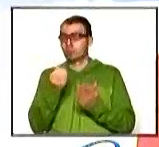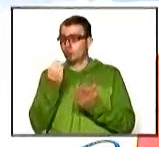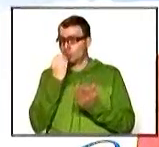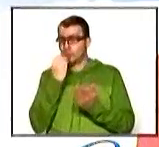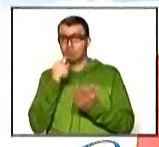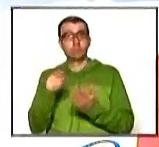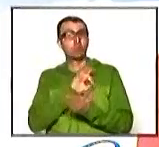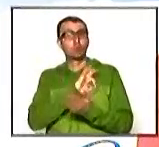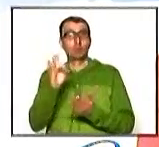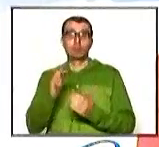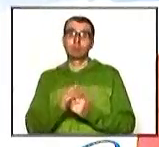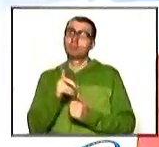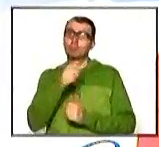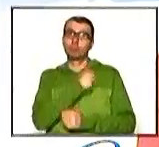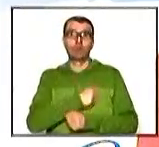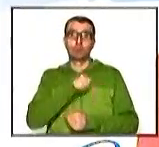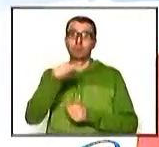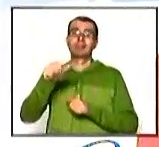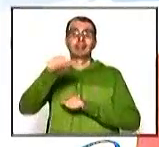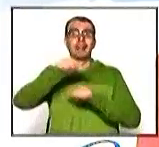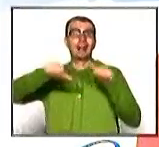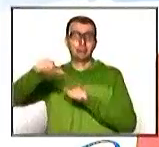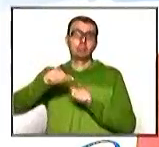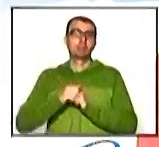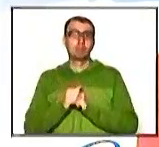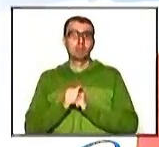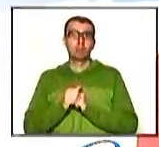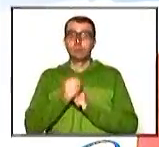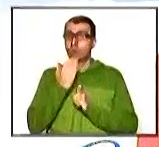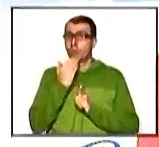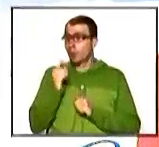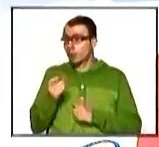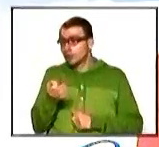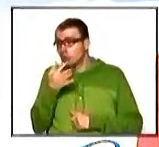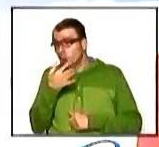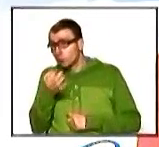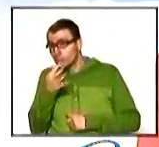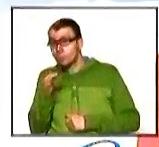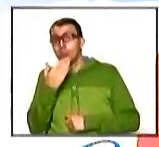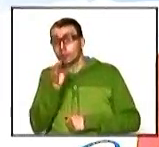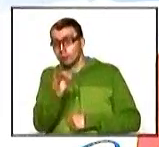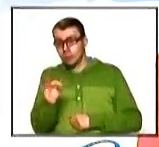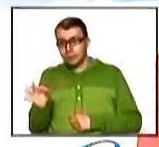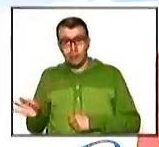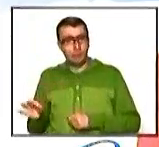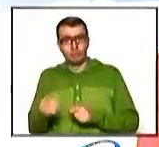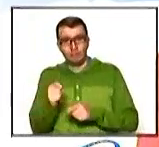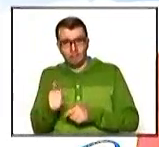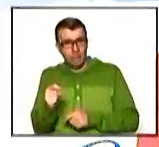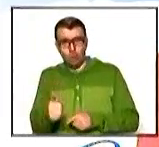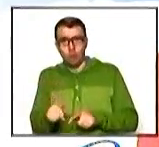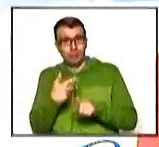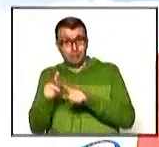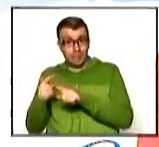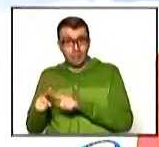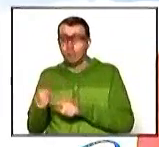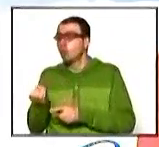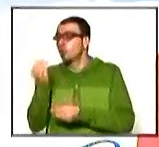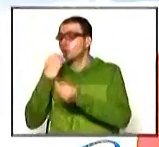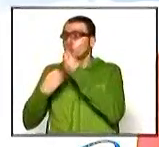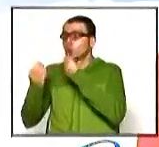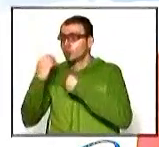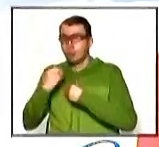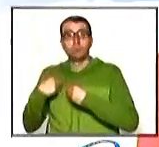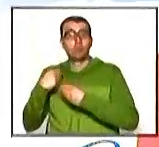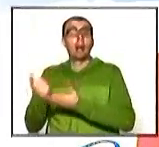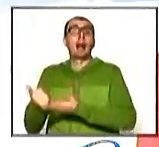Discúlpeme, señora, cambie de médico. Los granos es un gran alimento para preparar y para mejorar cualquier cirugía, porque